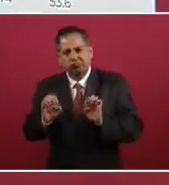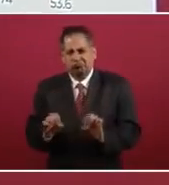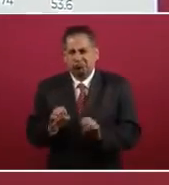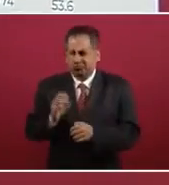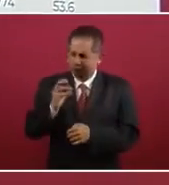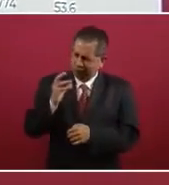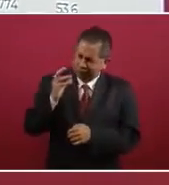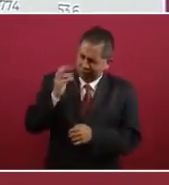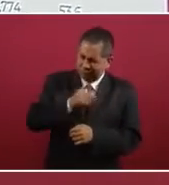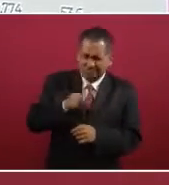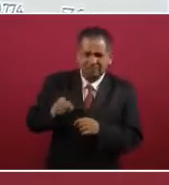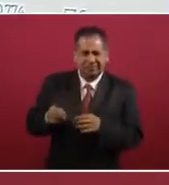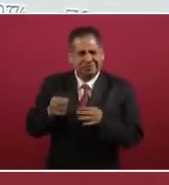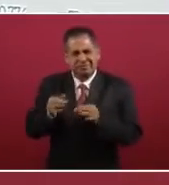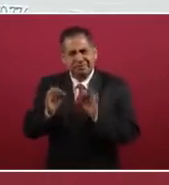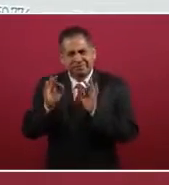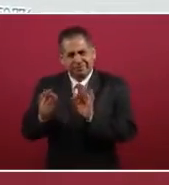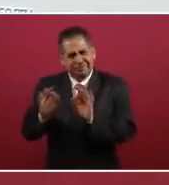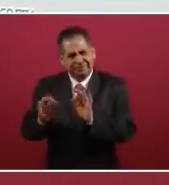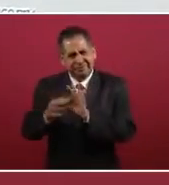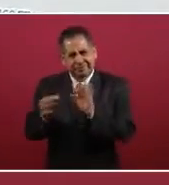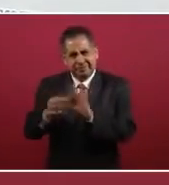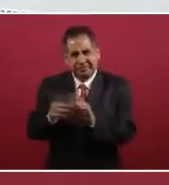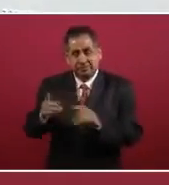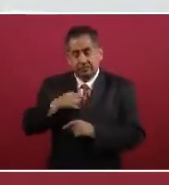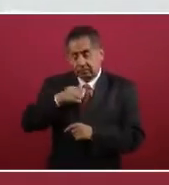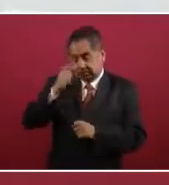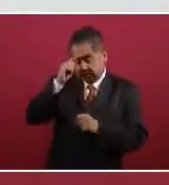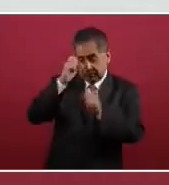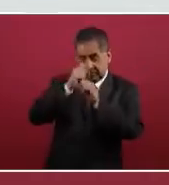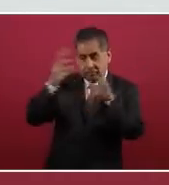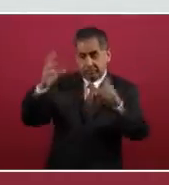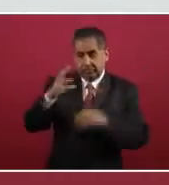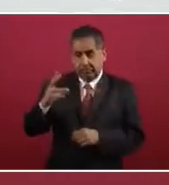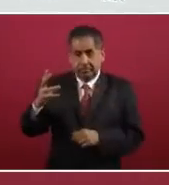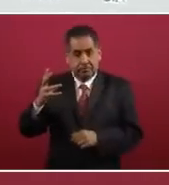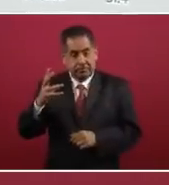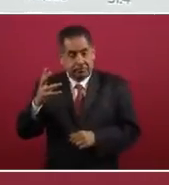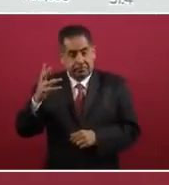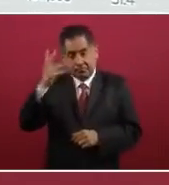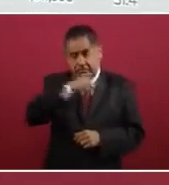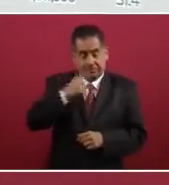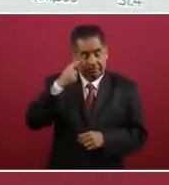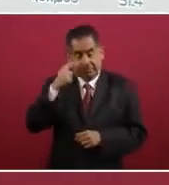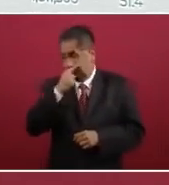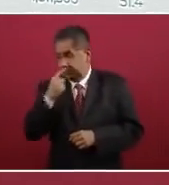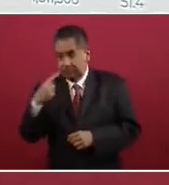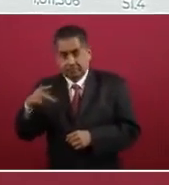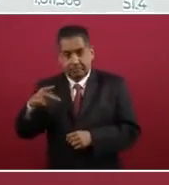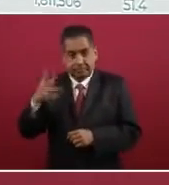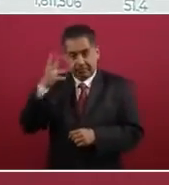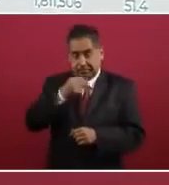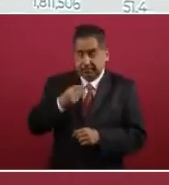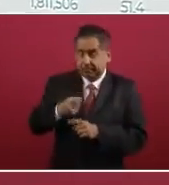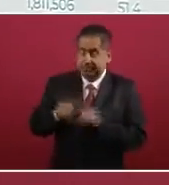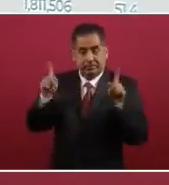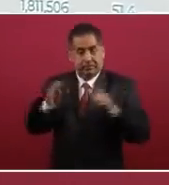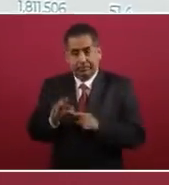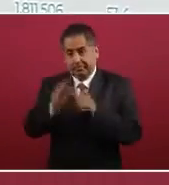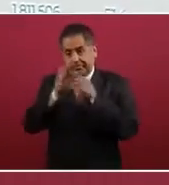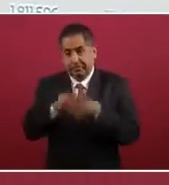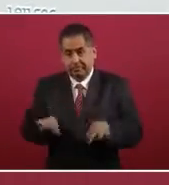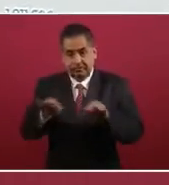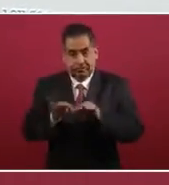exquisita, y tiene una concepción de la belleza muy especial,